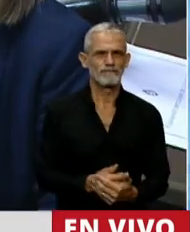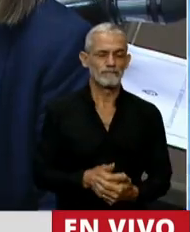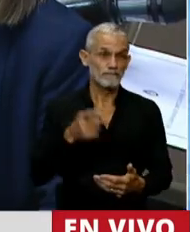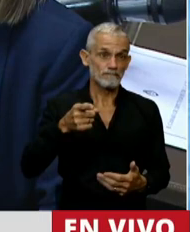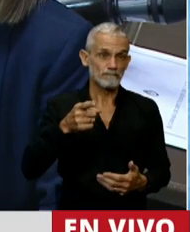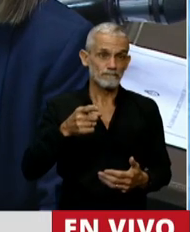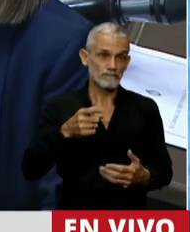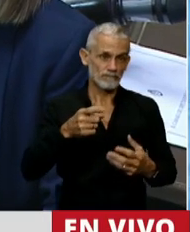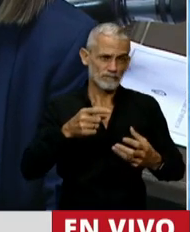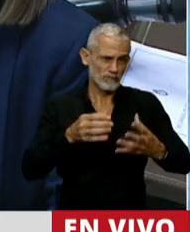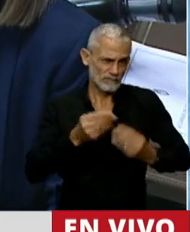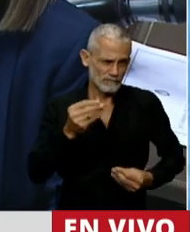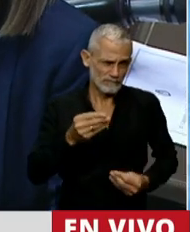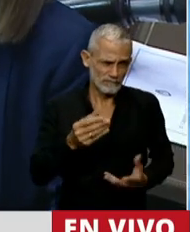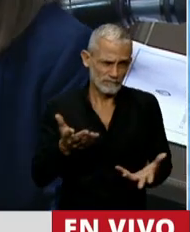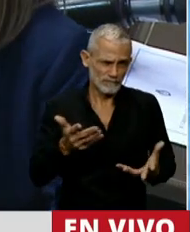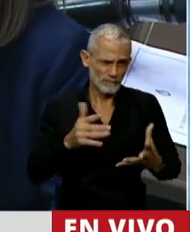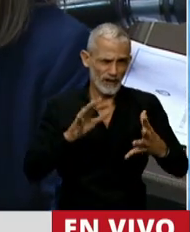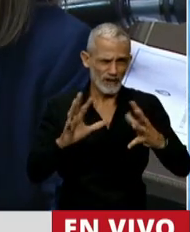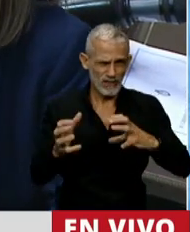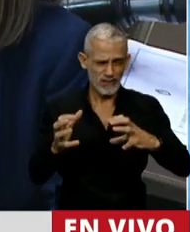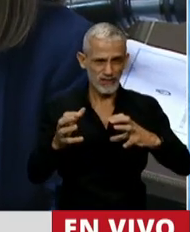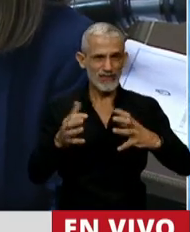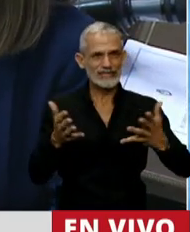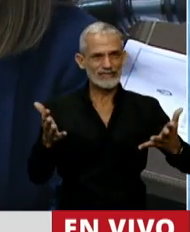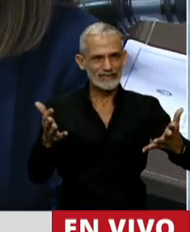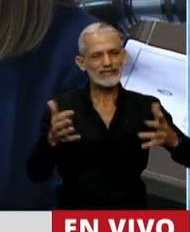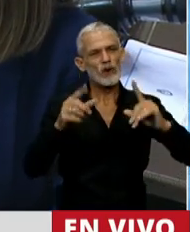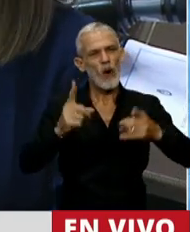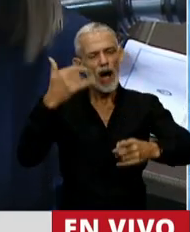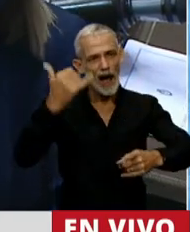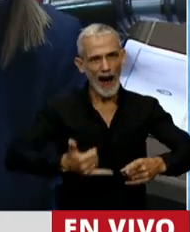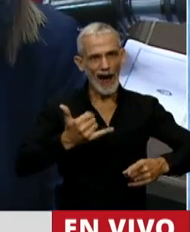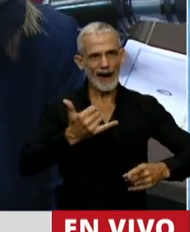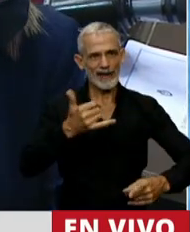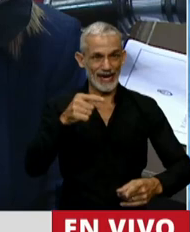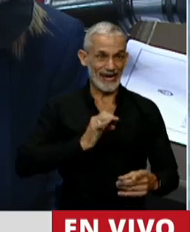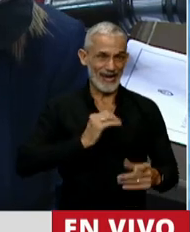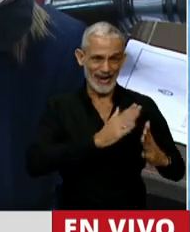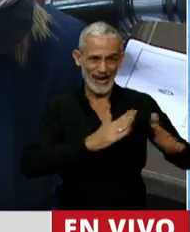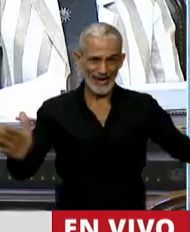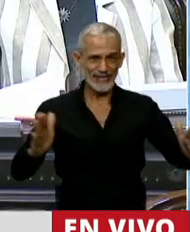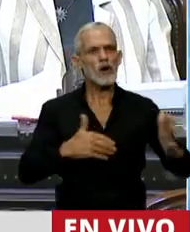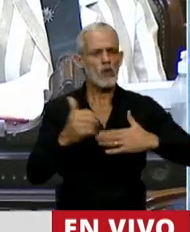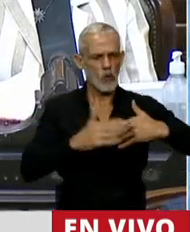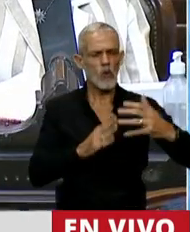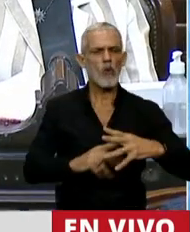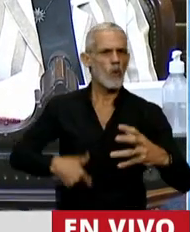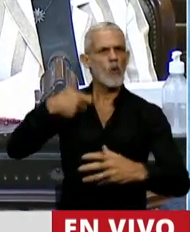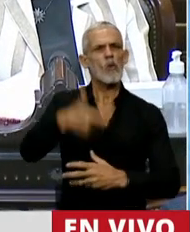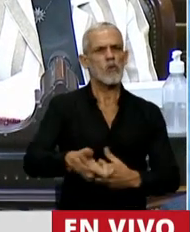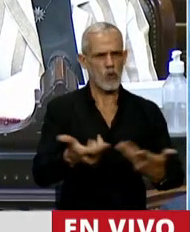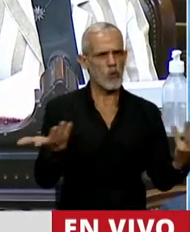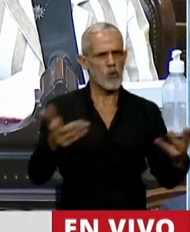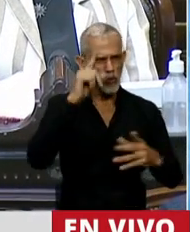es deficiente todavía, a pesar, señor presidente, que en este año se hizo una gran inversión